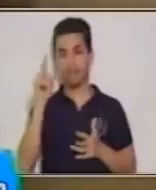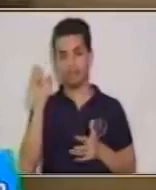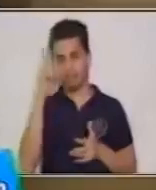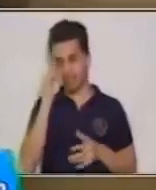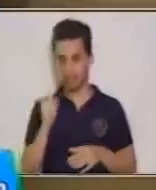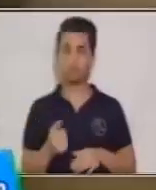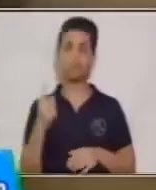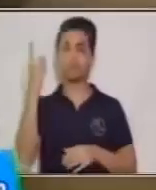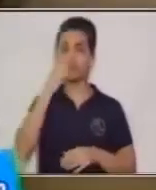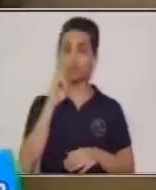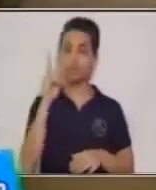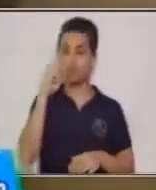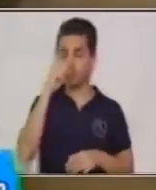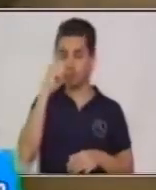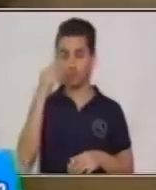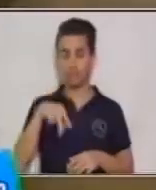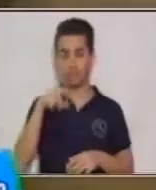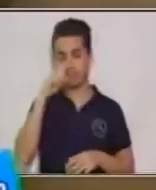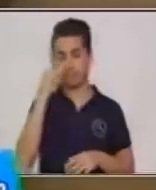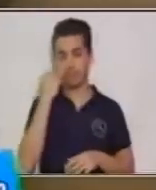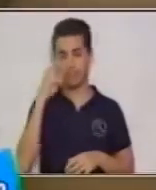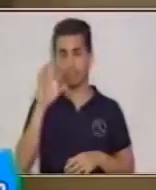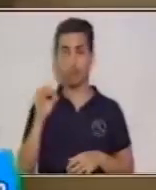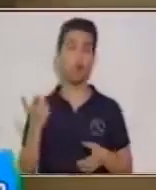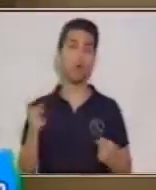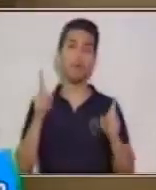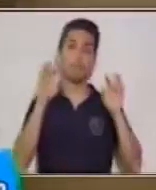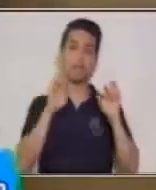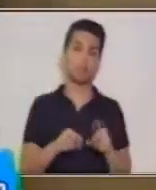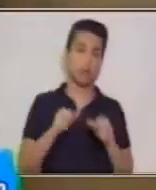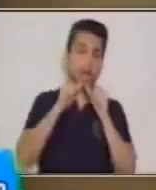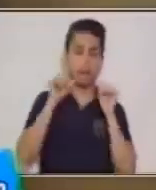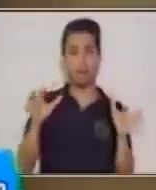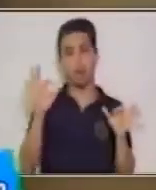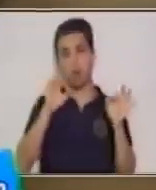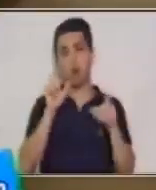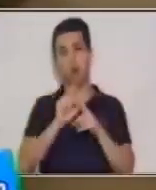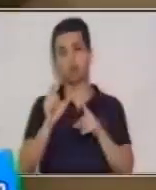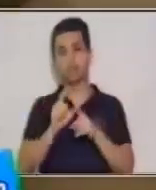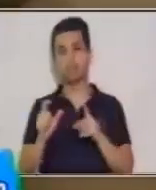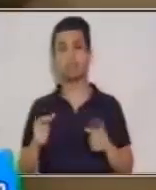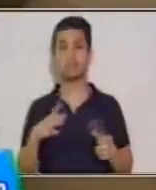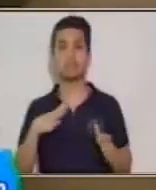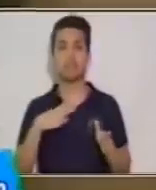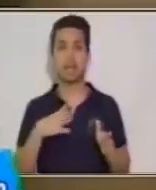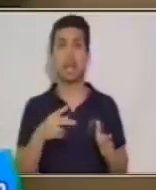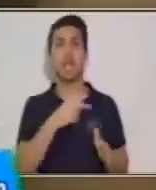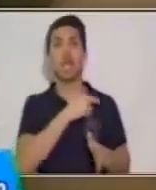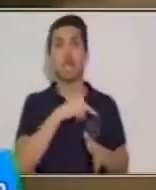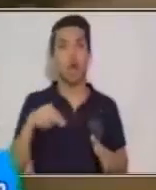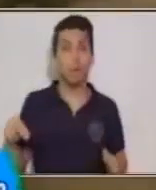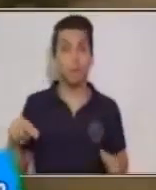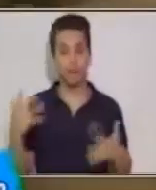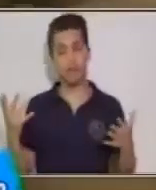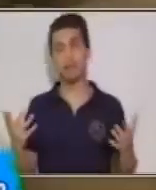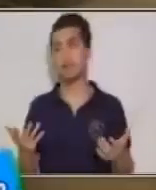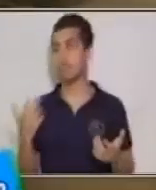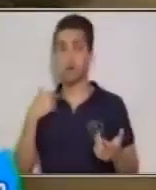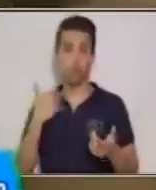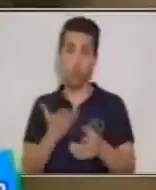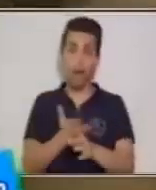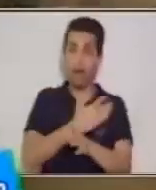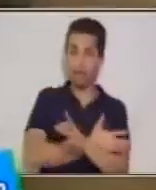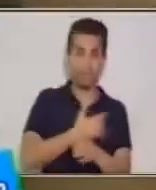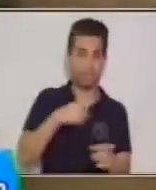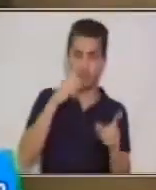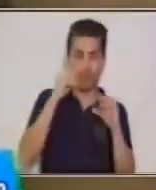todo, persona, animal o cosa que nombremos. Entonces, de esta manera, aunque no vimos este tema el